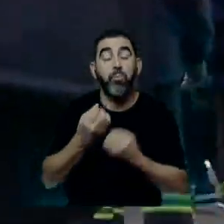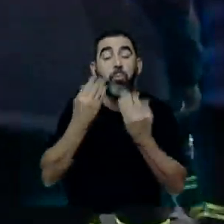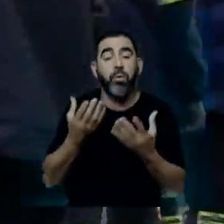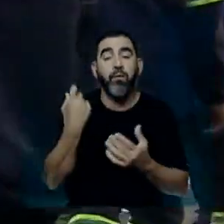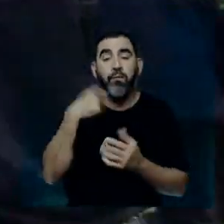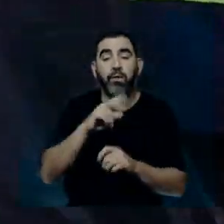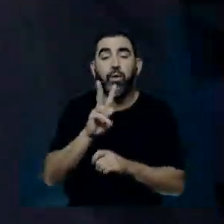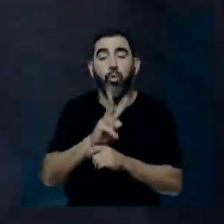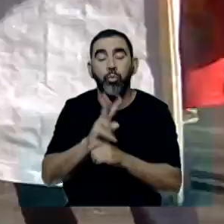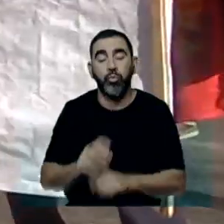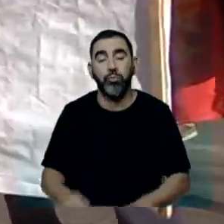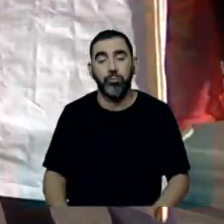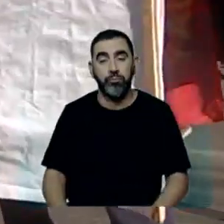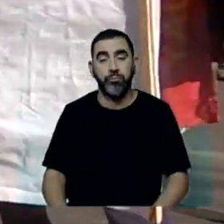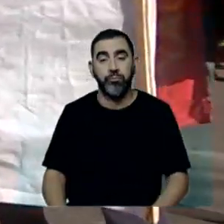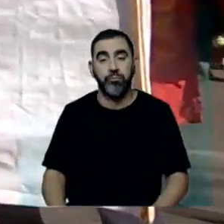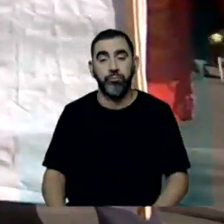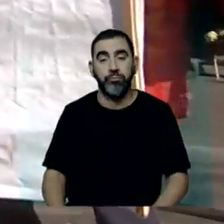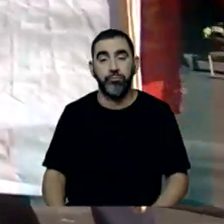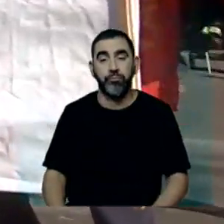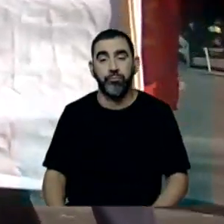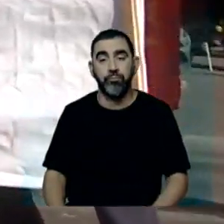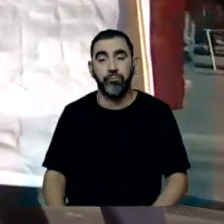la falta de controles.